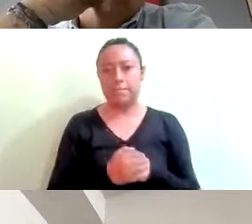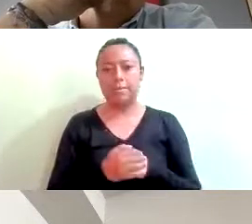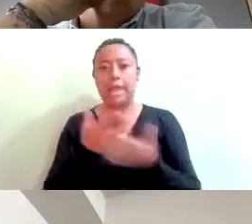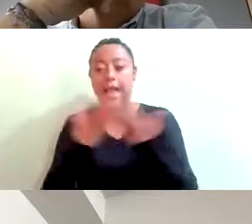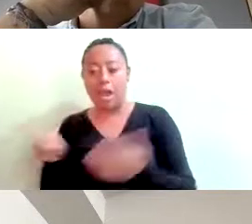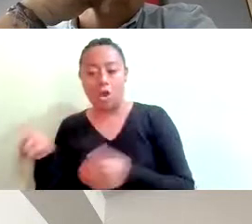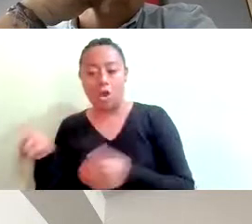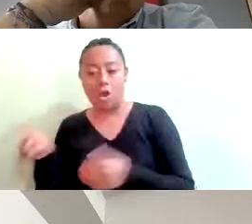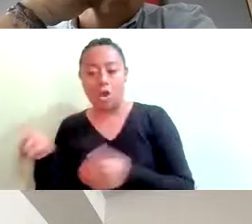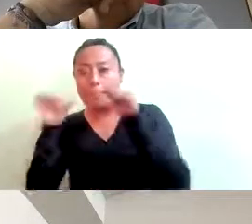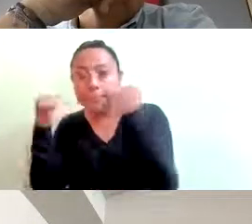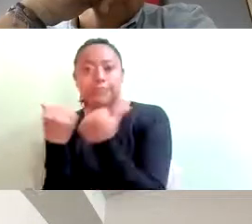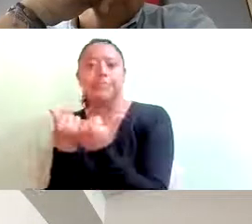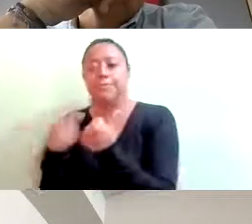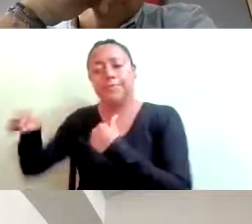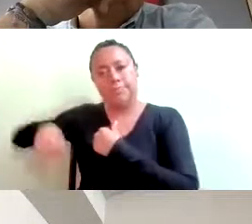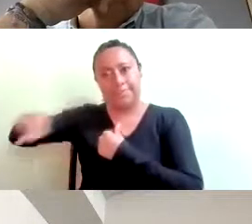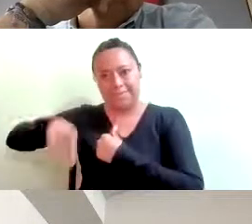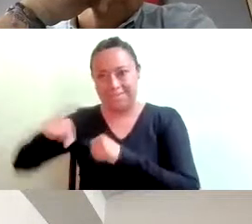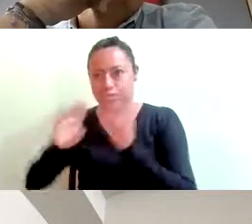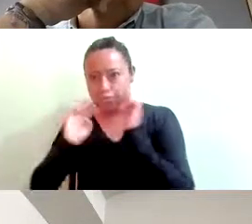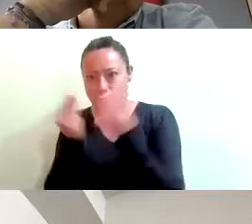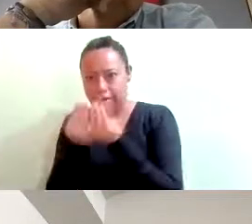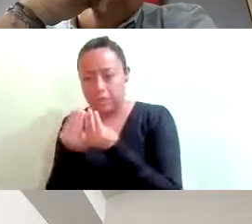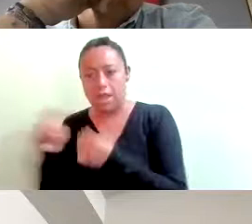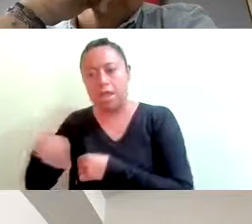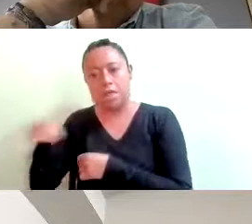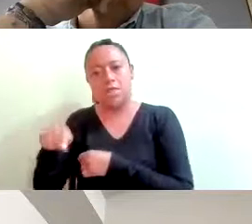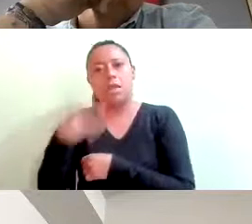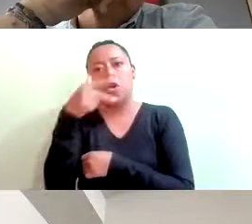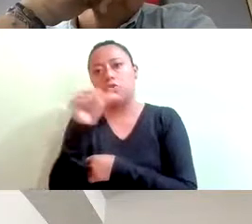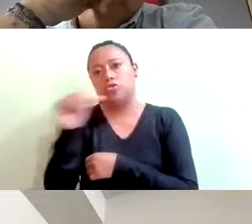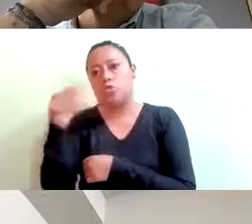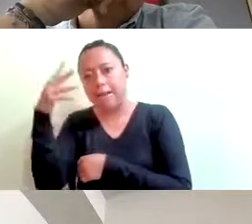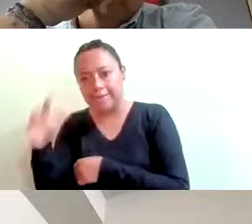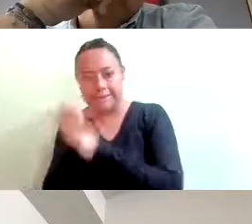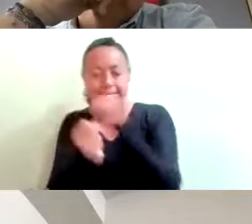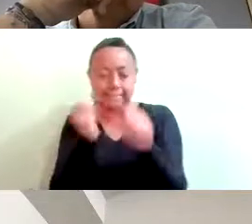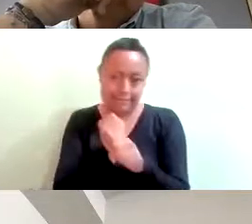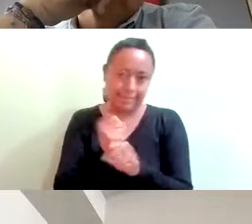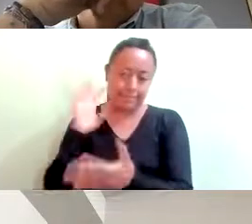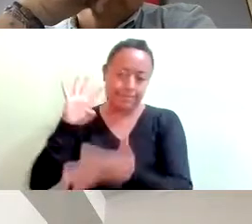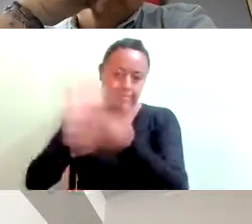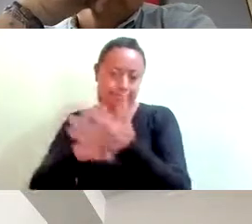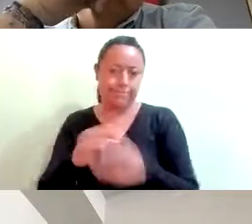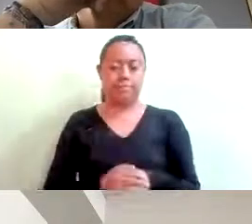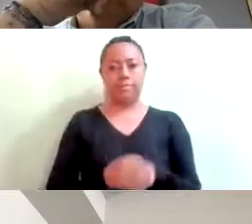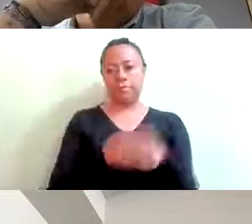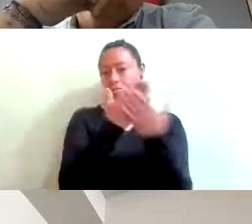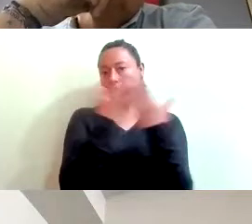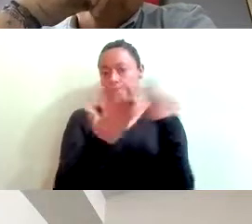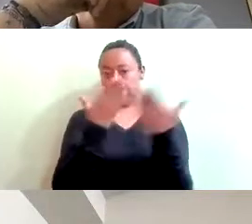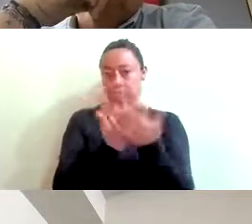delictuosa tenga de 8 a 12 años de prisión. Entonces, también la súplica sería, sin proponer nada más que eso, que